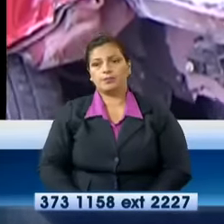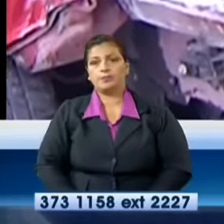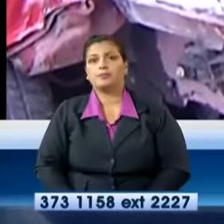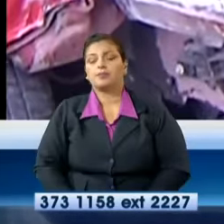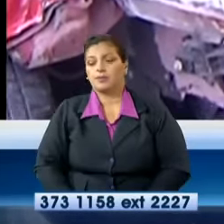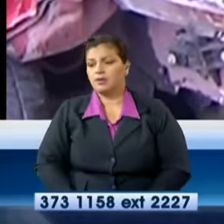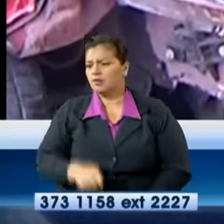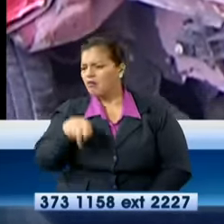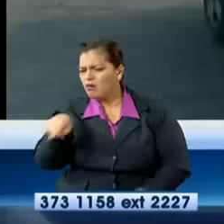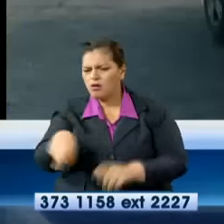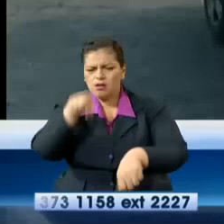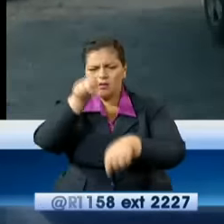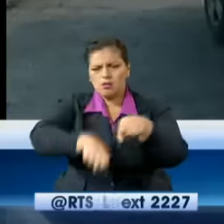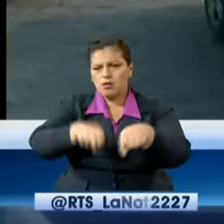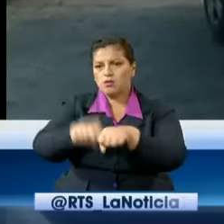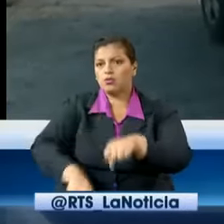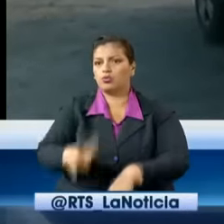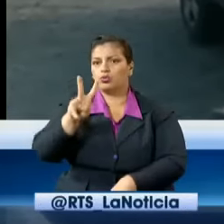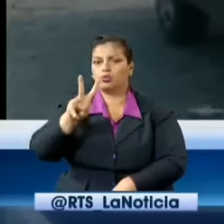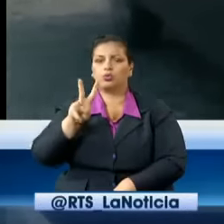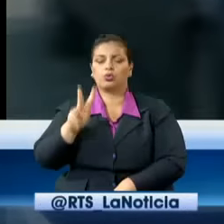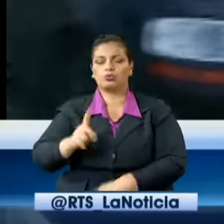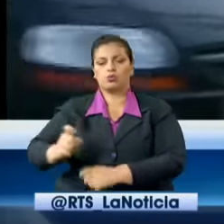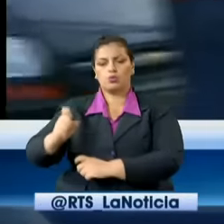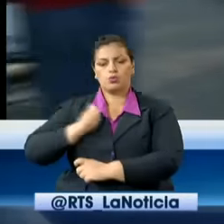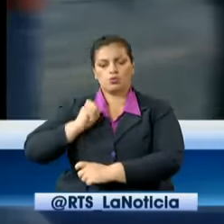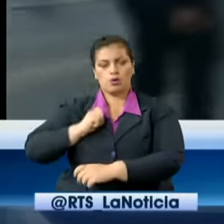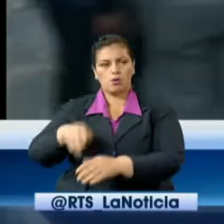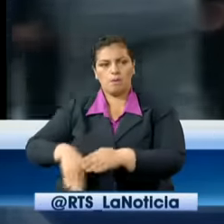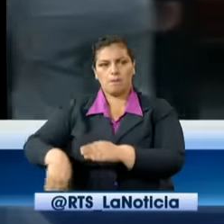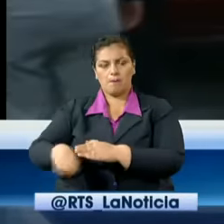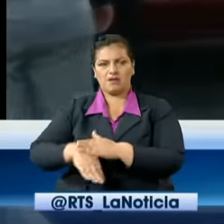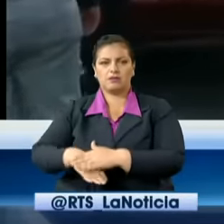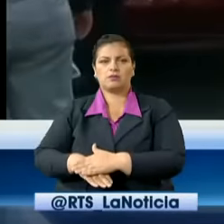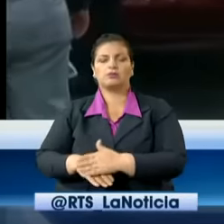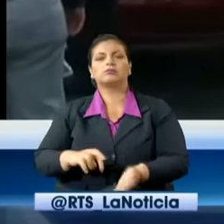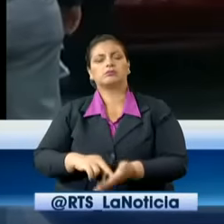los daños superaban los dos salarios básicos unificados.